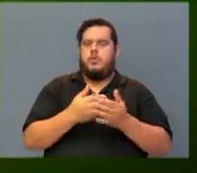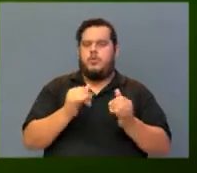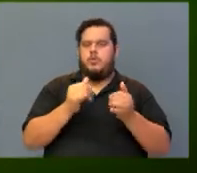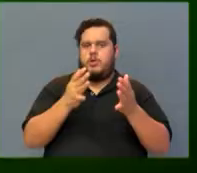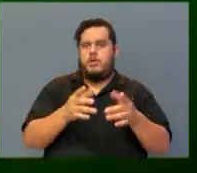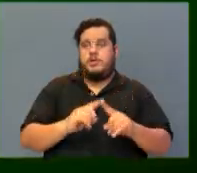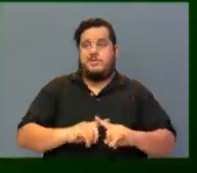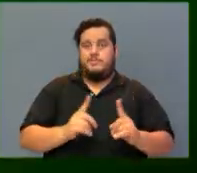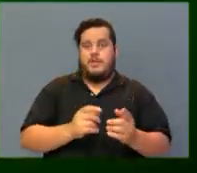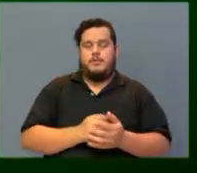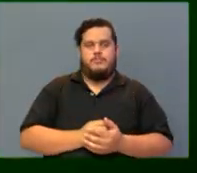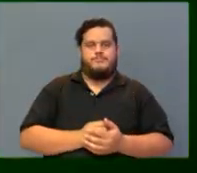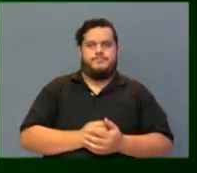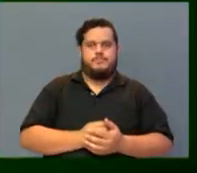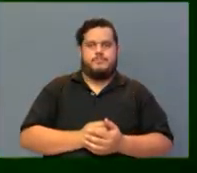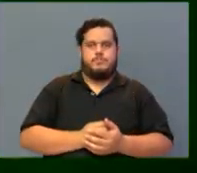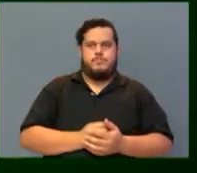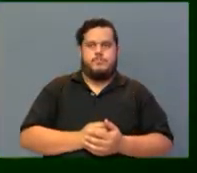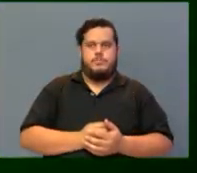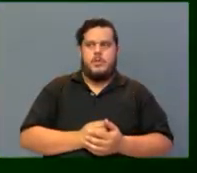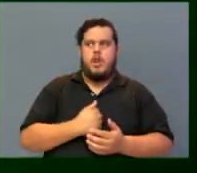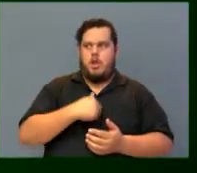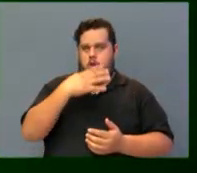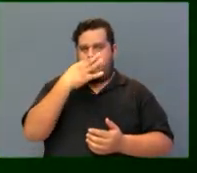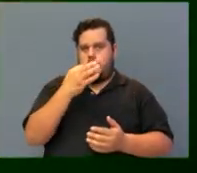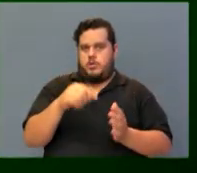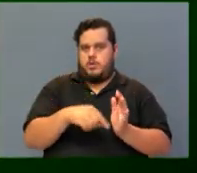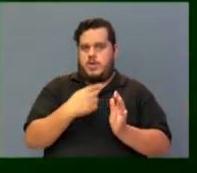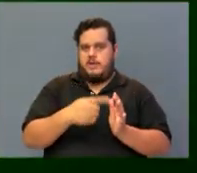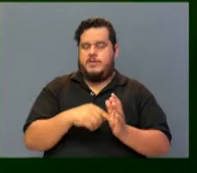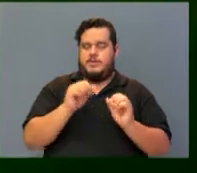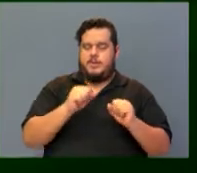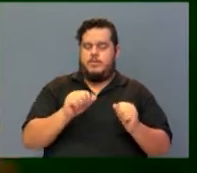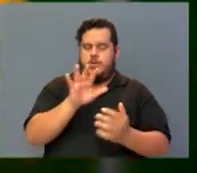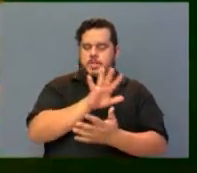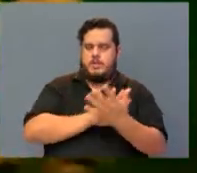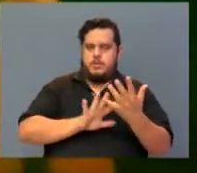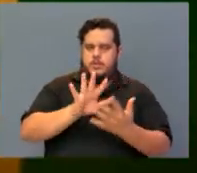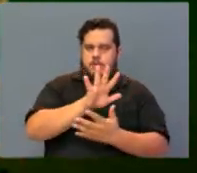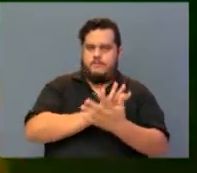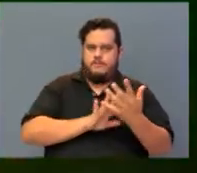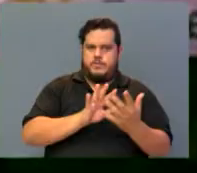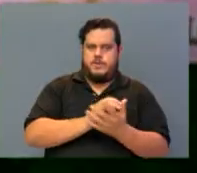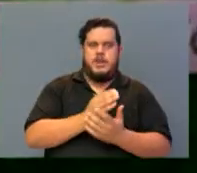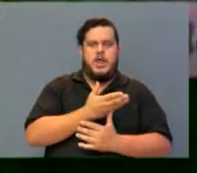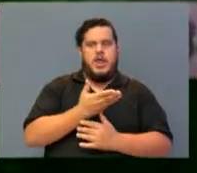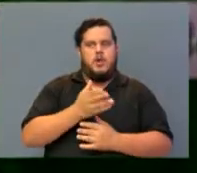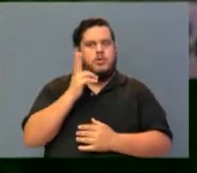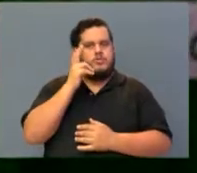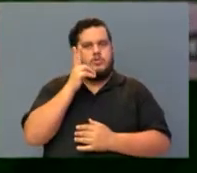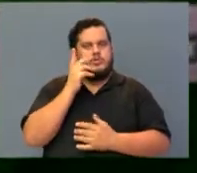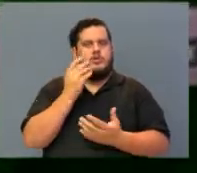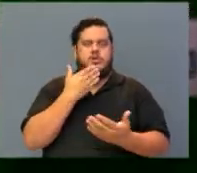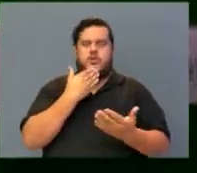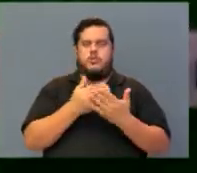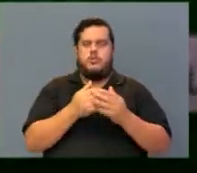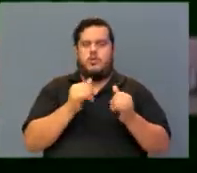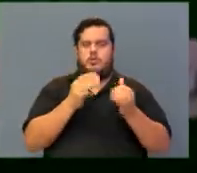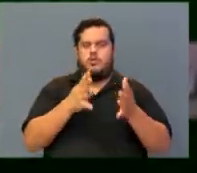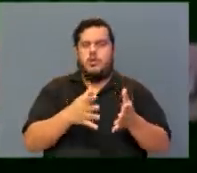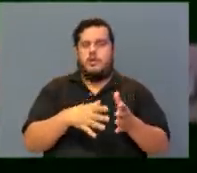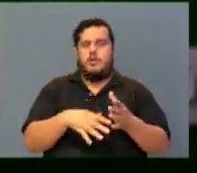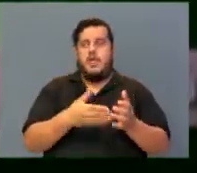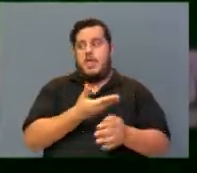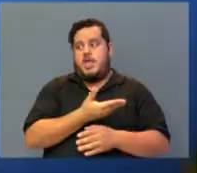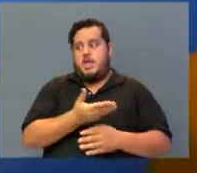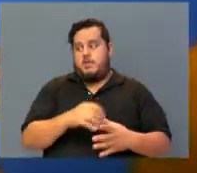creo que a veces se pueden confundir cuando escuchan que son buenos jugadores y cuando